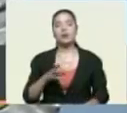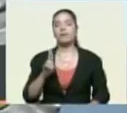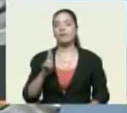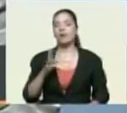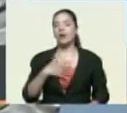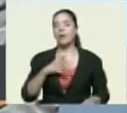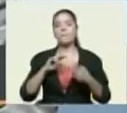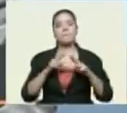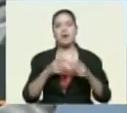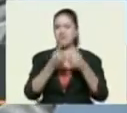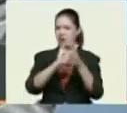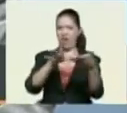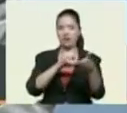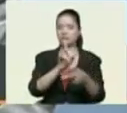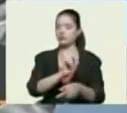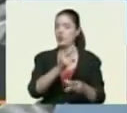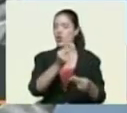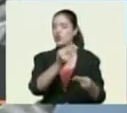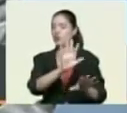la no violencia.